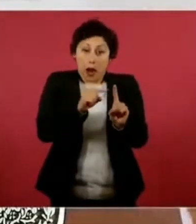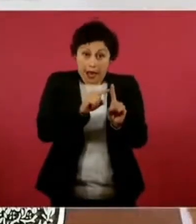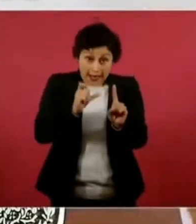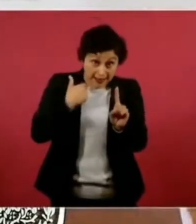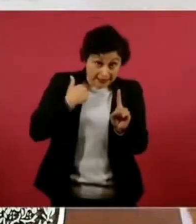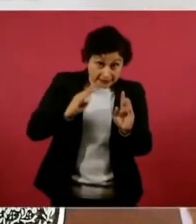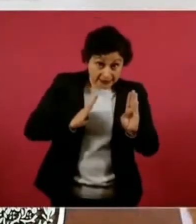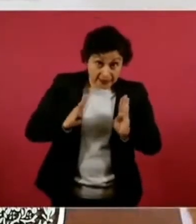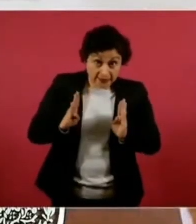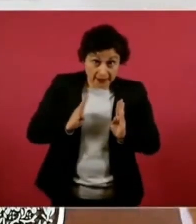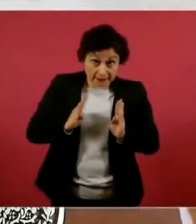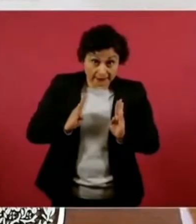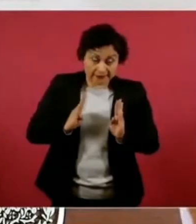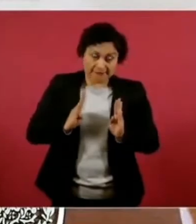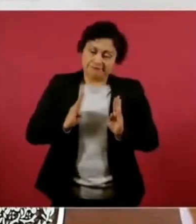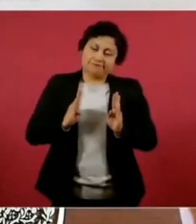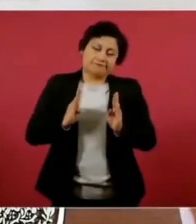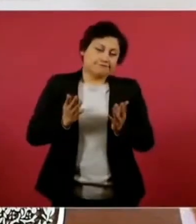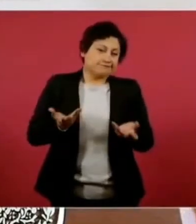No.